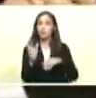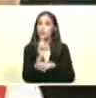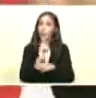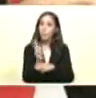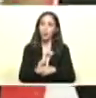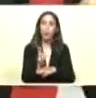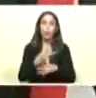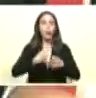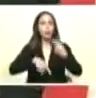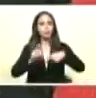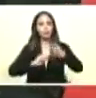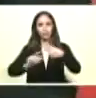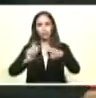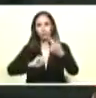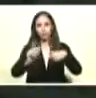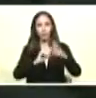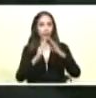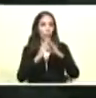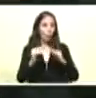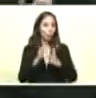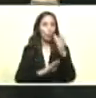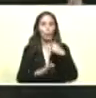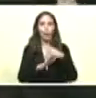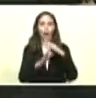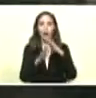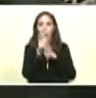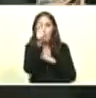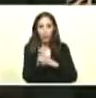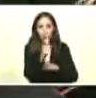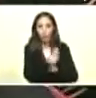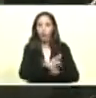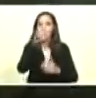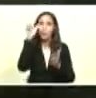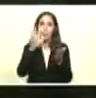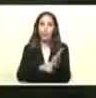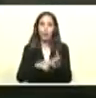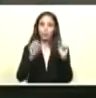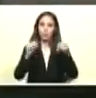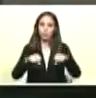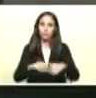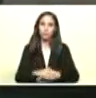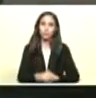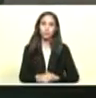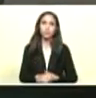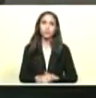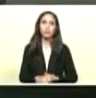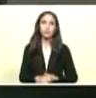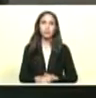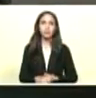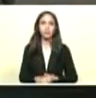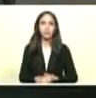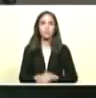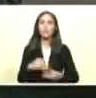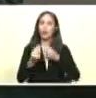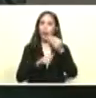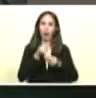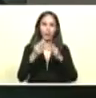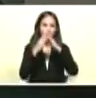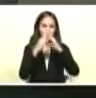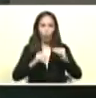autorización para los mineros y mineras de Venezuela. Autorizado, aprobado. Adelante, mineros del